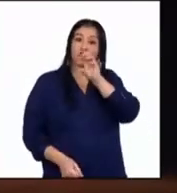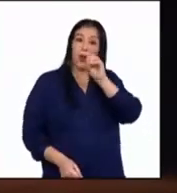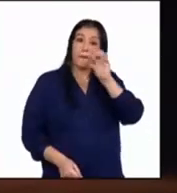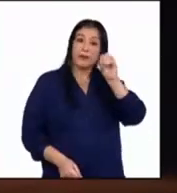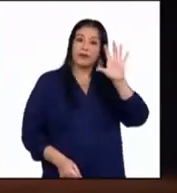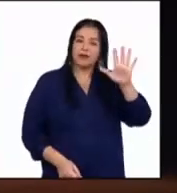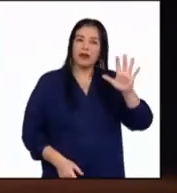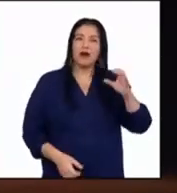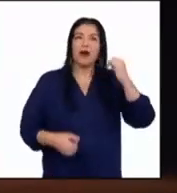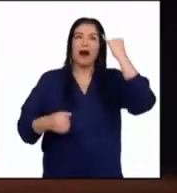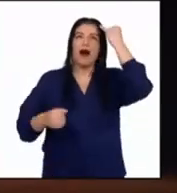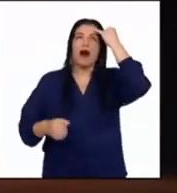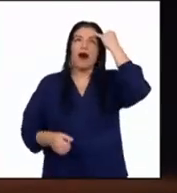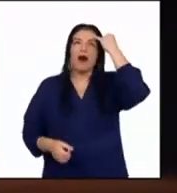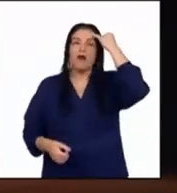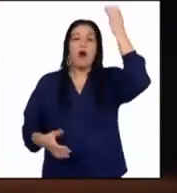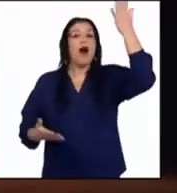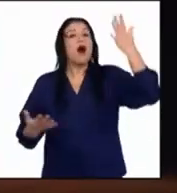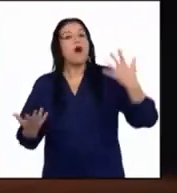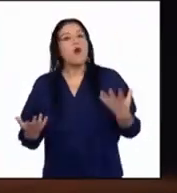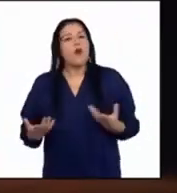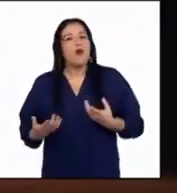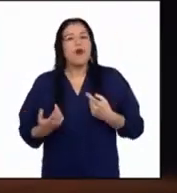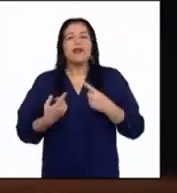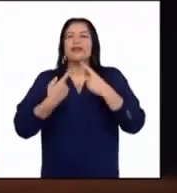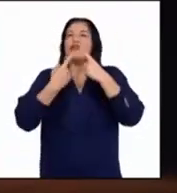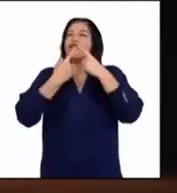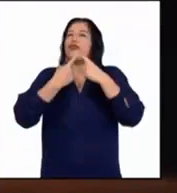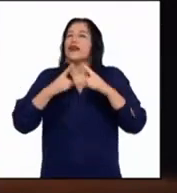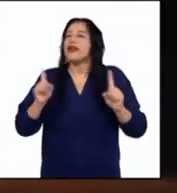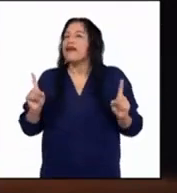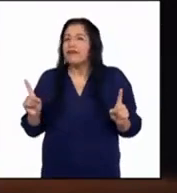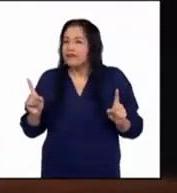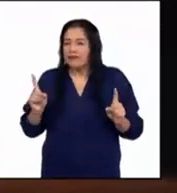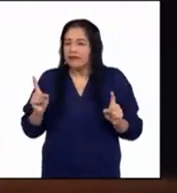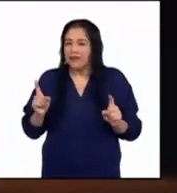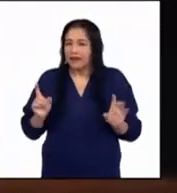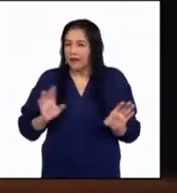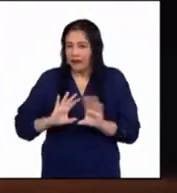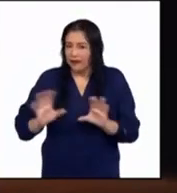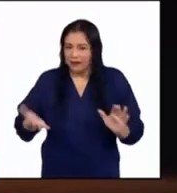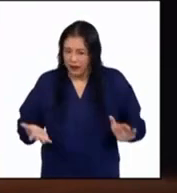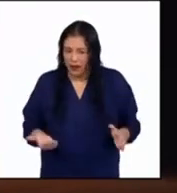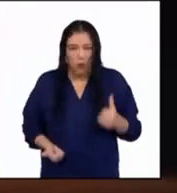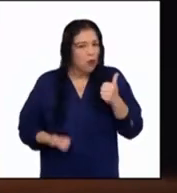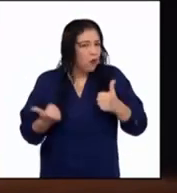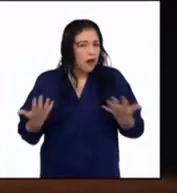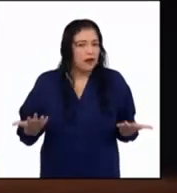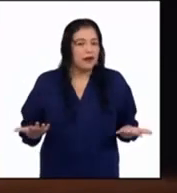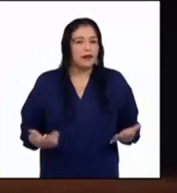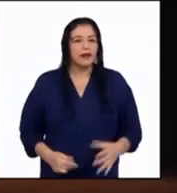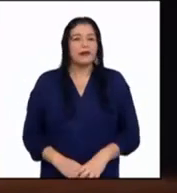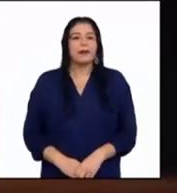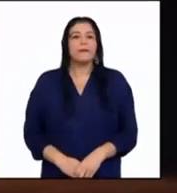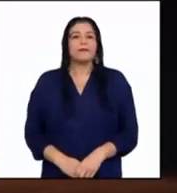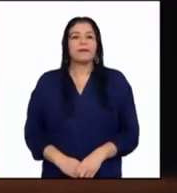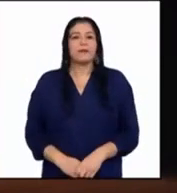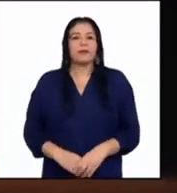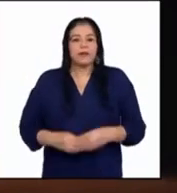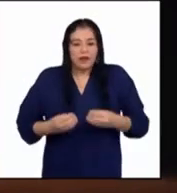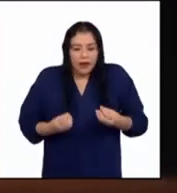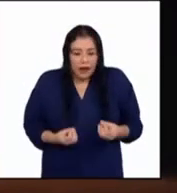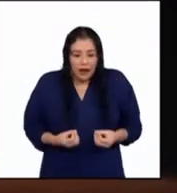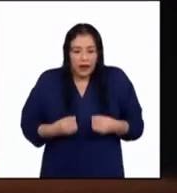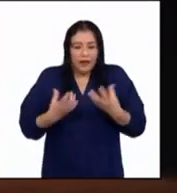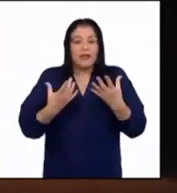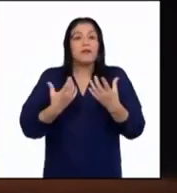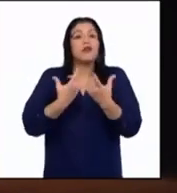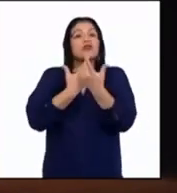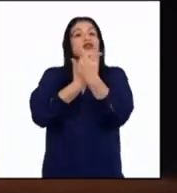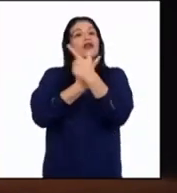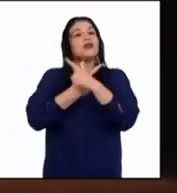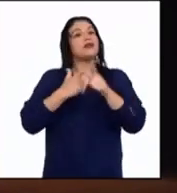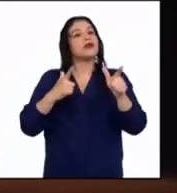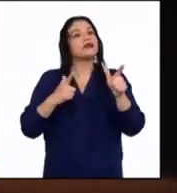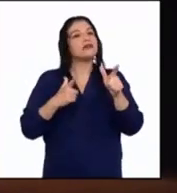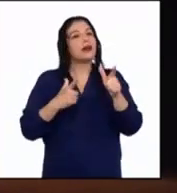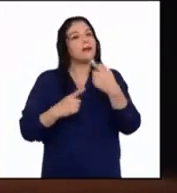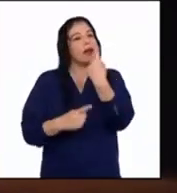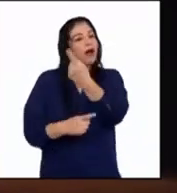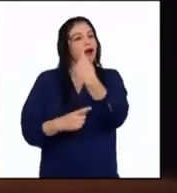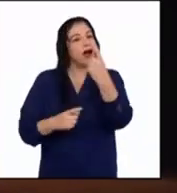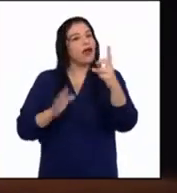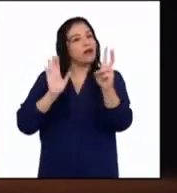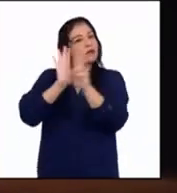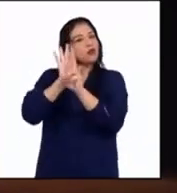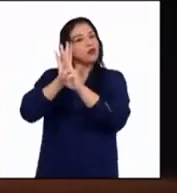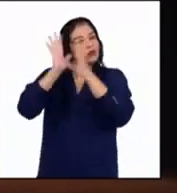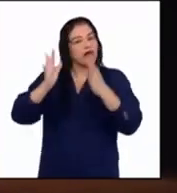nos ocurrió que teníamos que tratar algo diferente. Y lo que hicimos fue darle libertad a los voluntarios para que